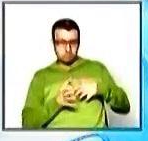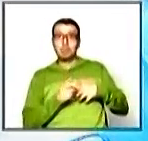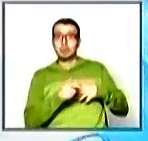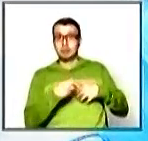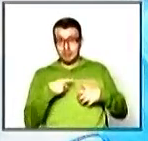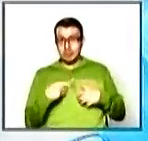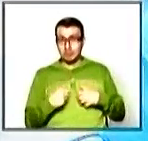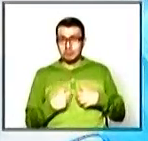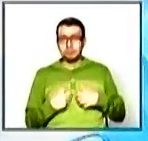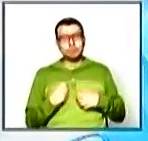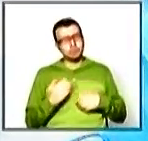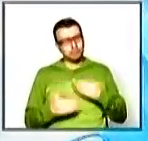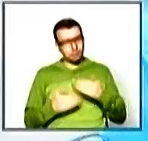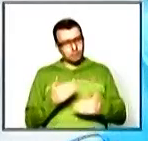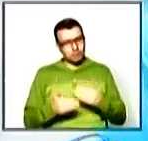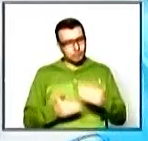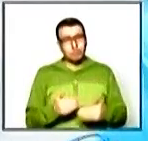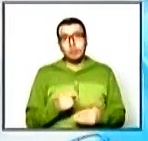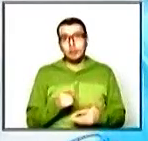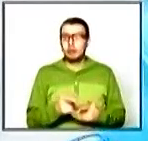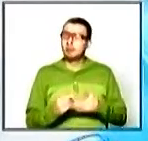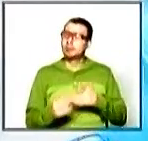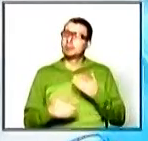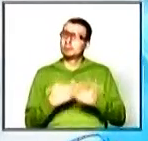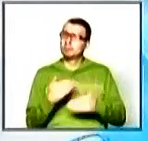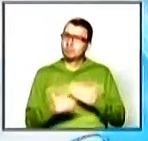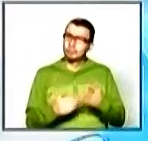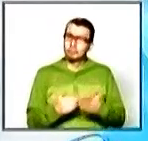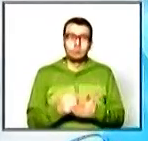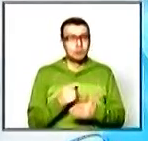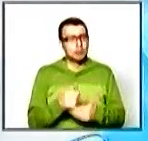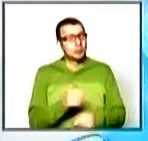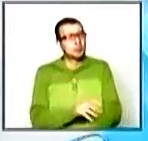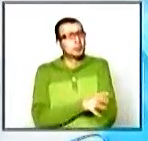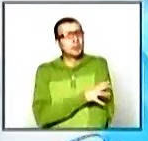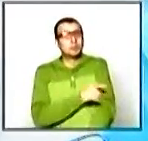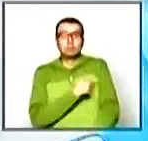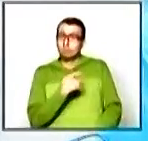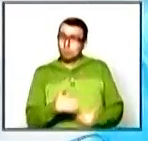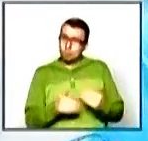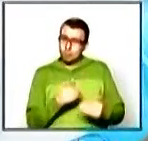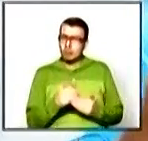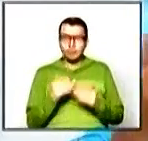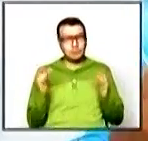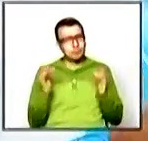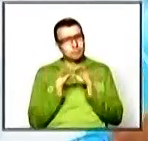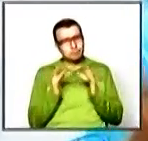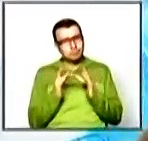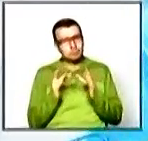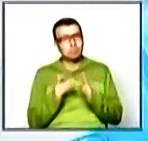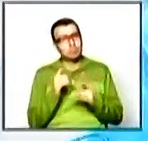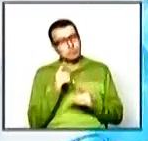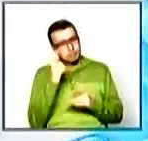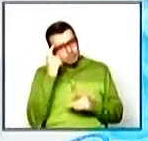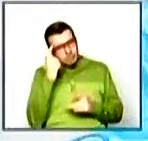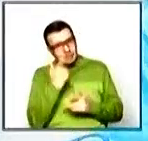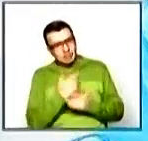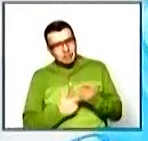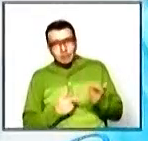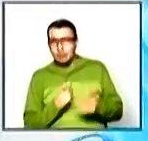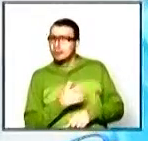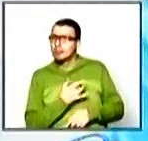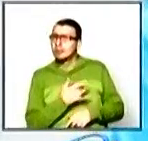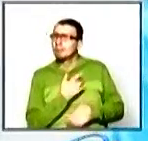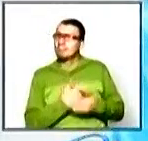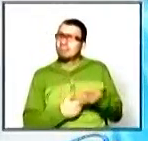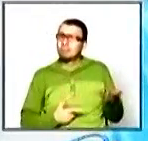esa terapia a generar un proceso de satisfacción emocional, a generar un proceso de coherencia entre lo que se piensa, lo que se siente y la forma en la